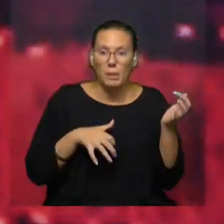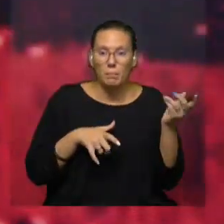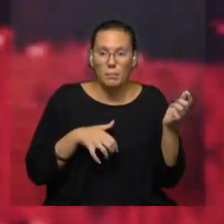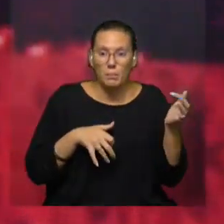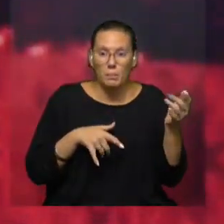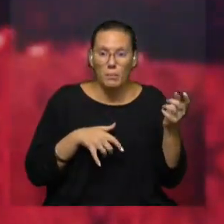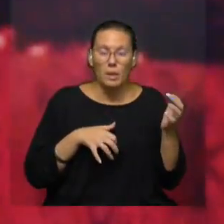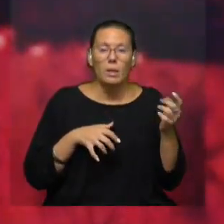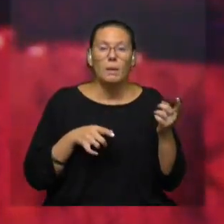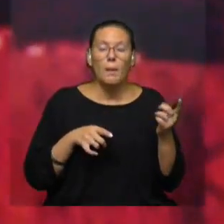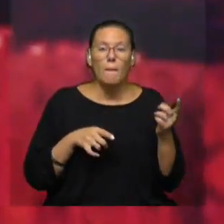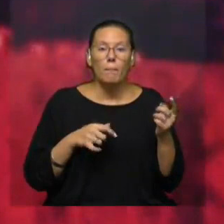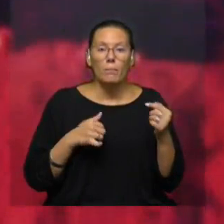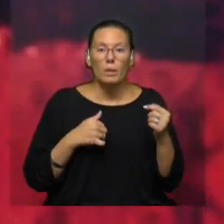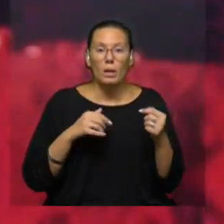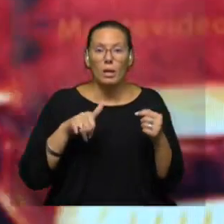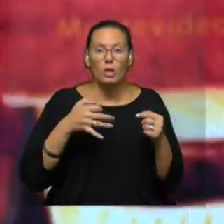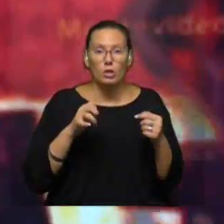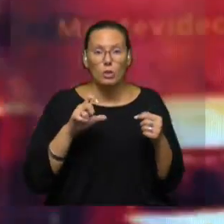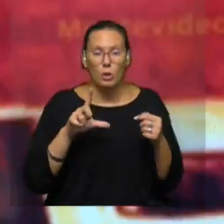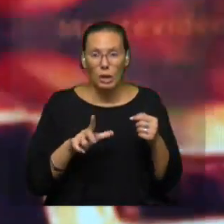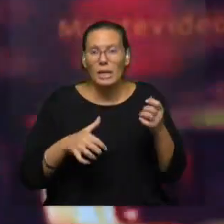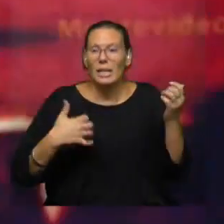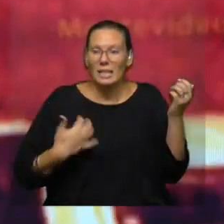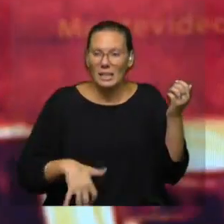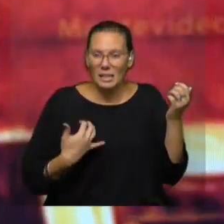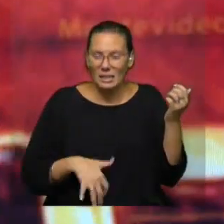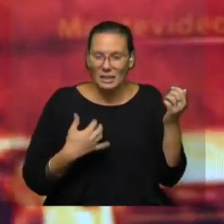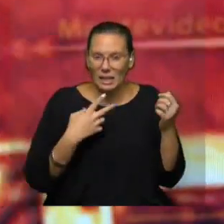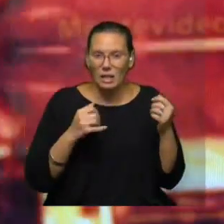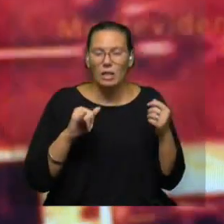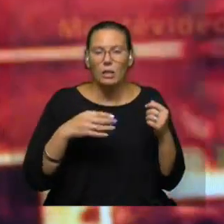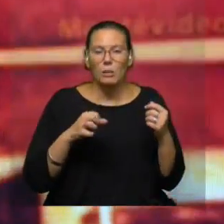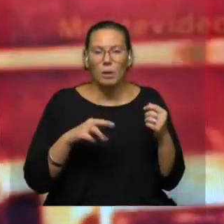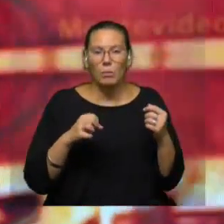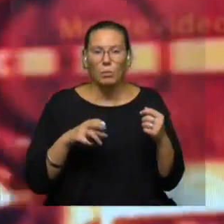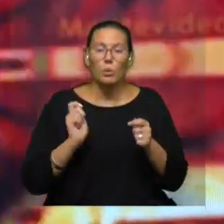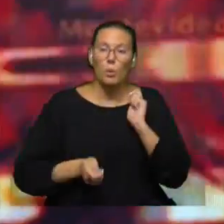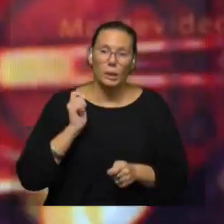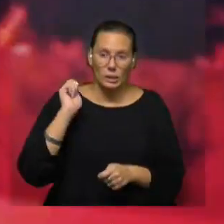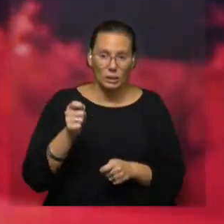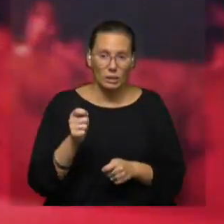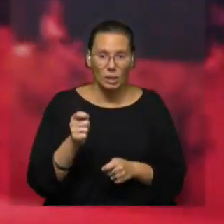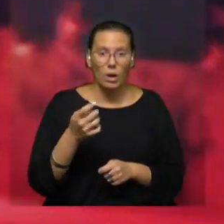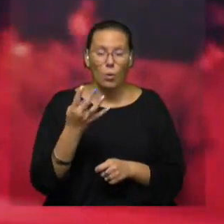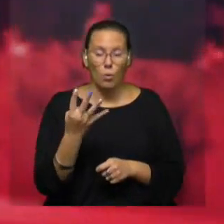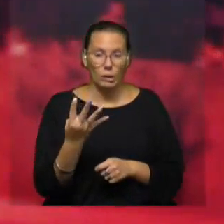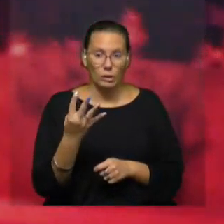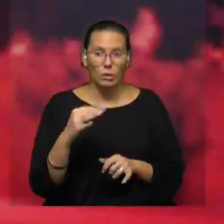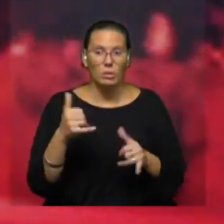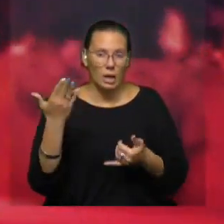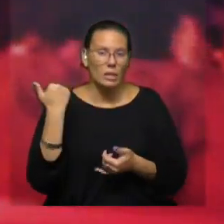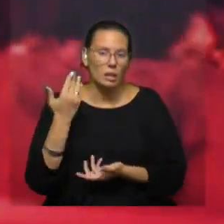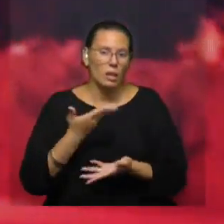realidad. Joel Capdeville en guitarra eléctrica y Martín Ibarburu en batería. Es un cuarteto que ya hemos